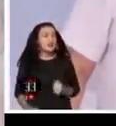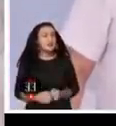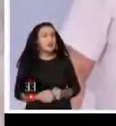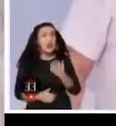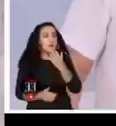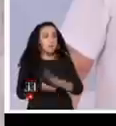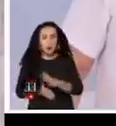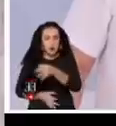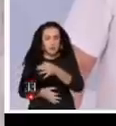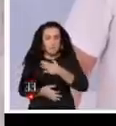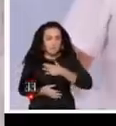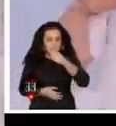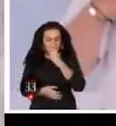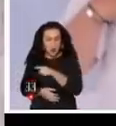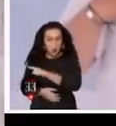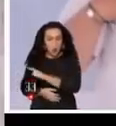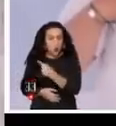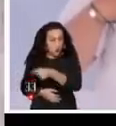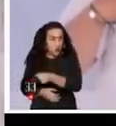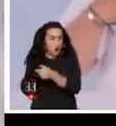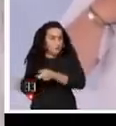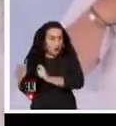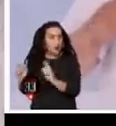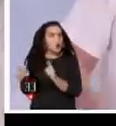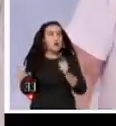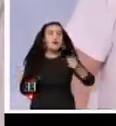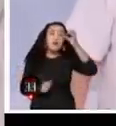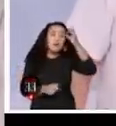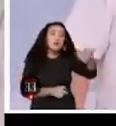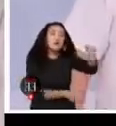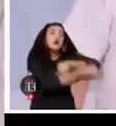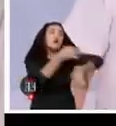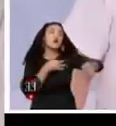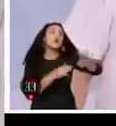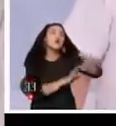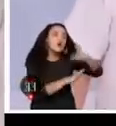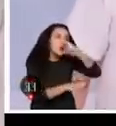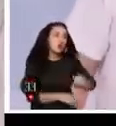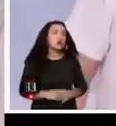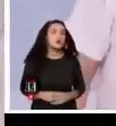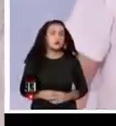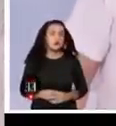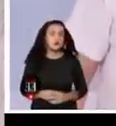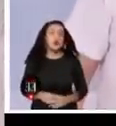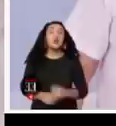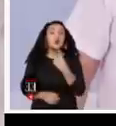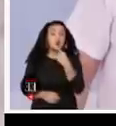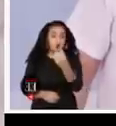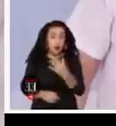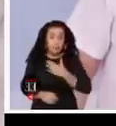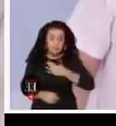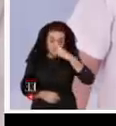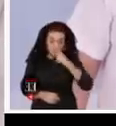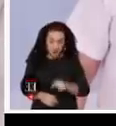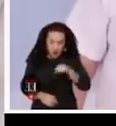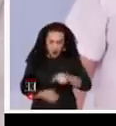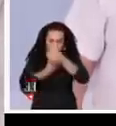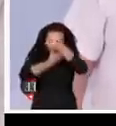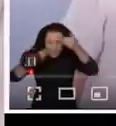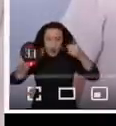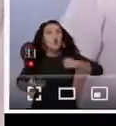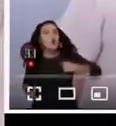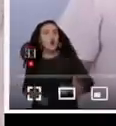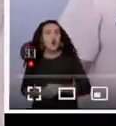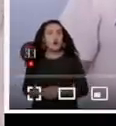el suyo y yo lo digo con mucho orgullo mi hijo no era guerrillero era un joven de 23 años con muchos